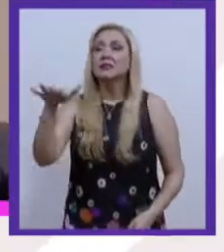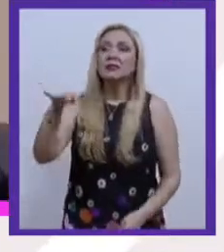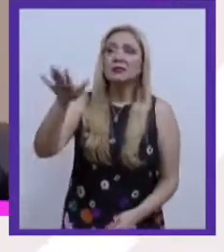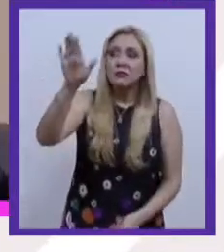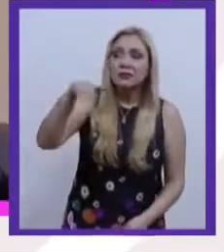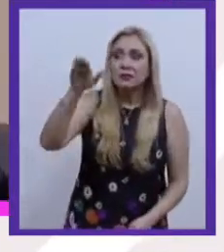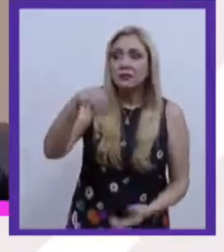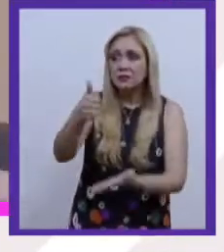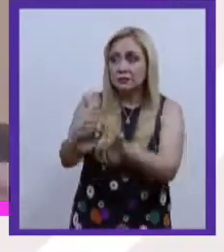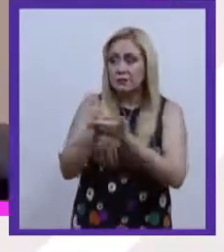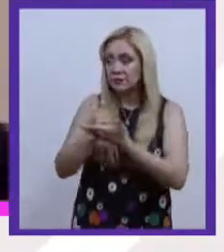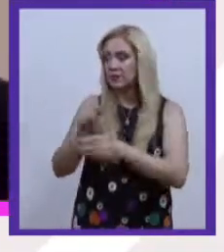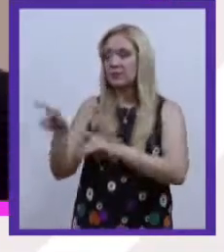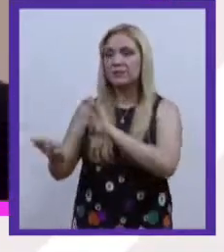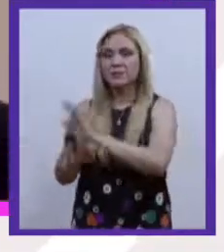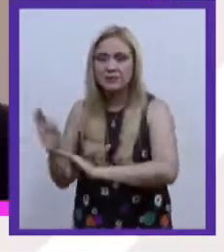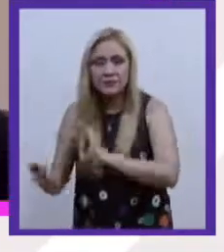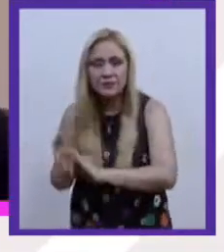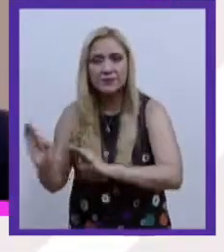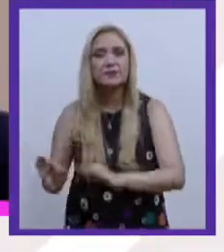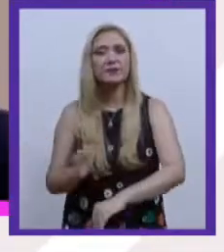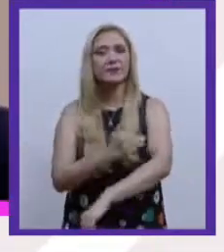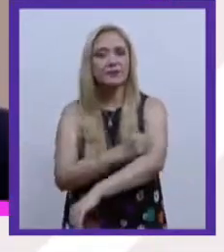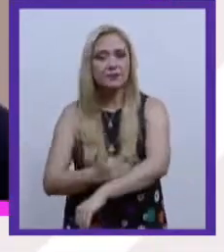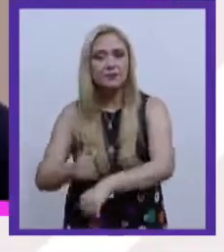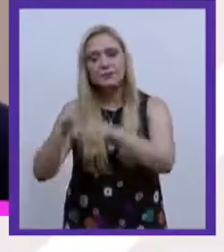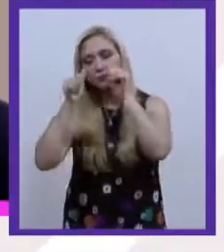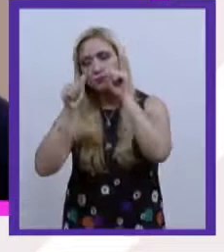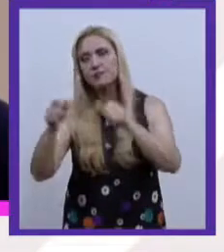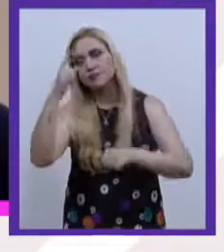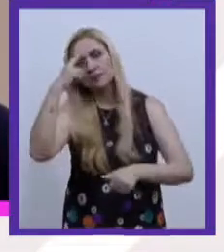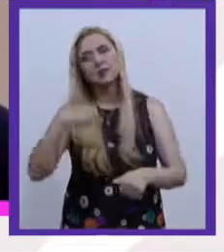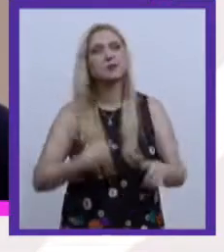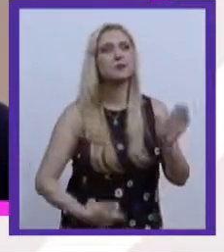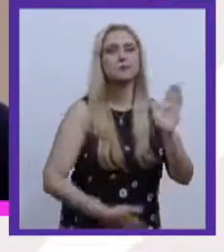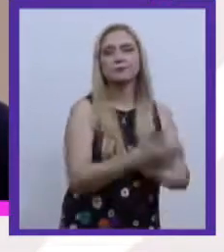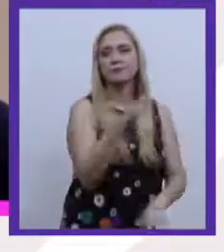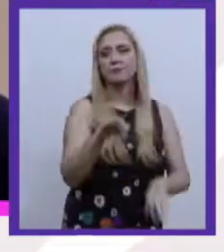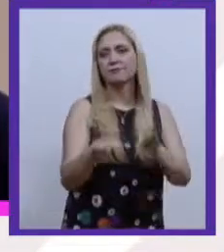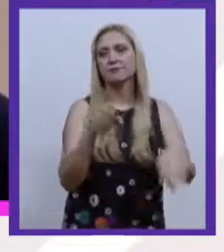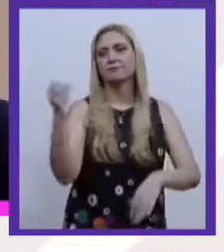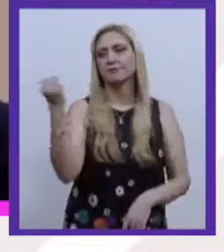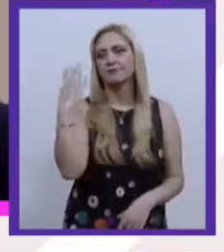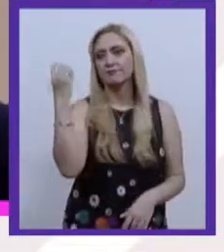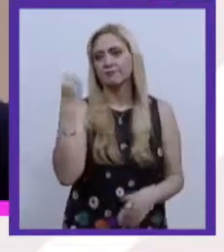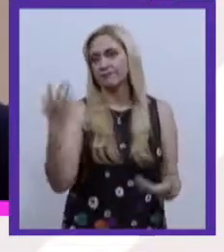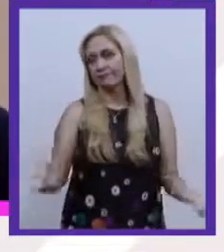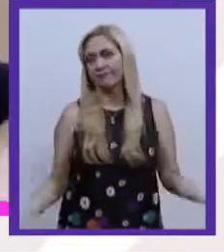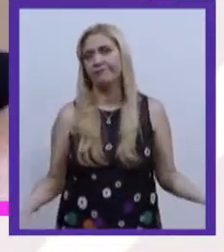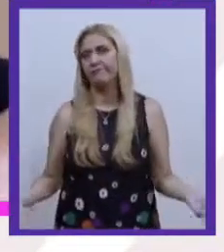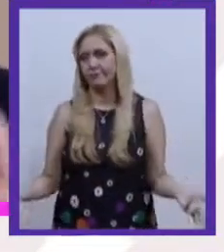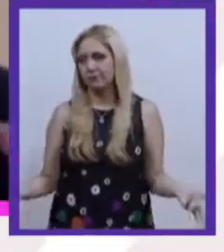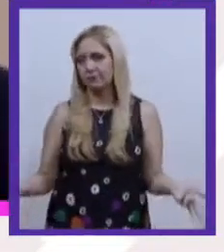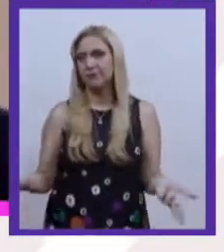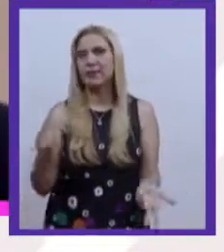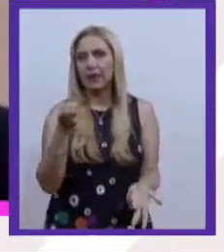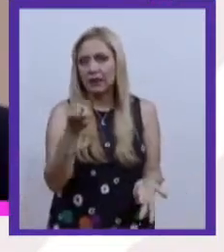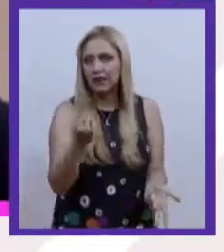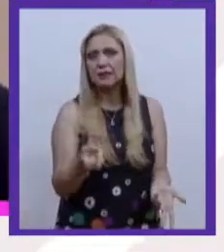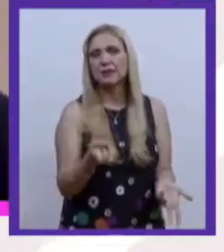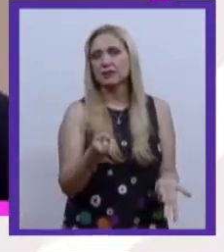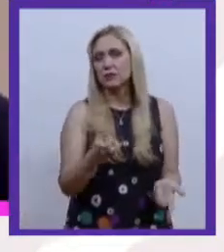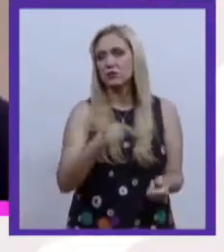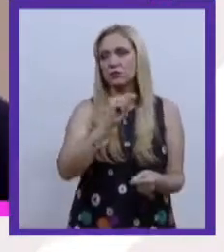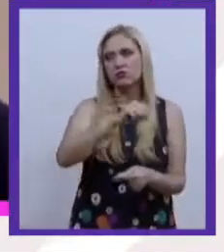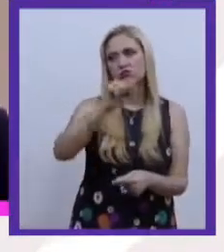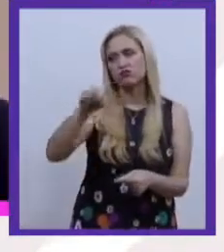hacer otro tipo de arreglos familiares para poder estar en la sesión, que no sucede con los legisladores, y así